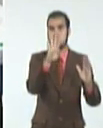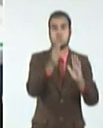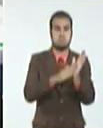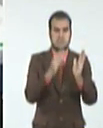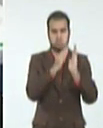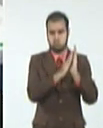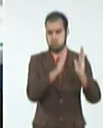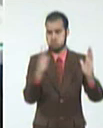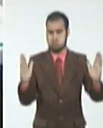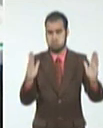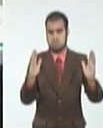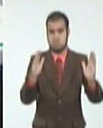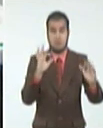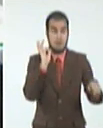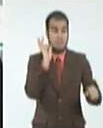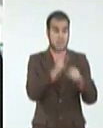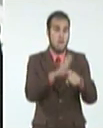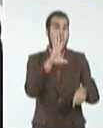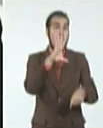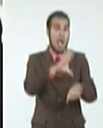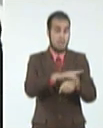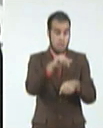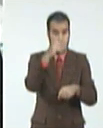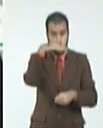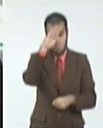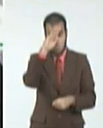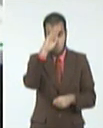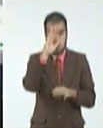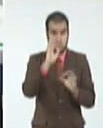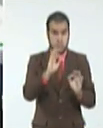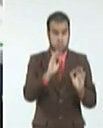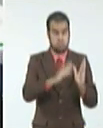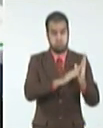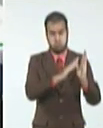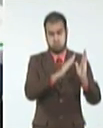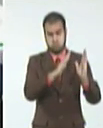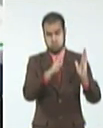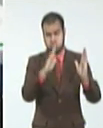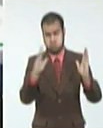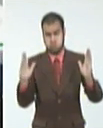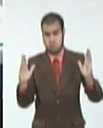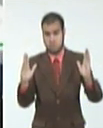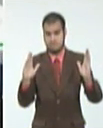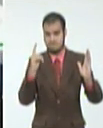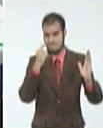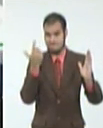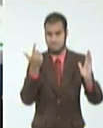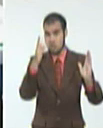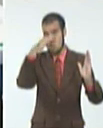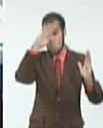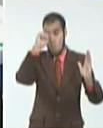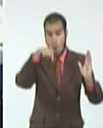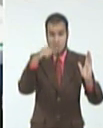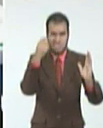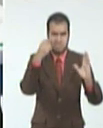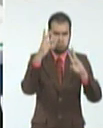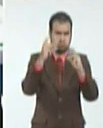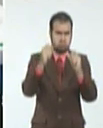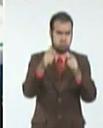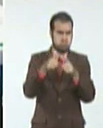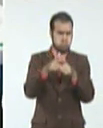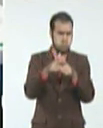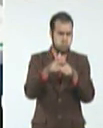se confirmaran los primeros casos de COVID-19 en nuestro país, Cuba hoy con las cifras